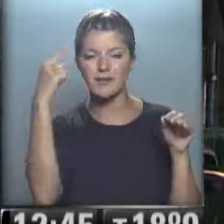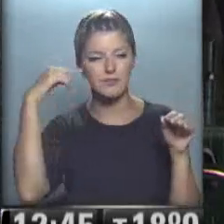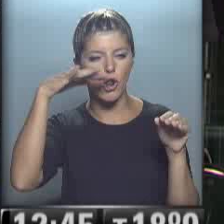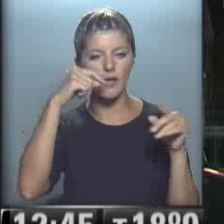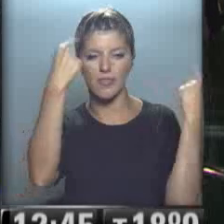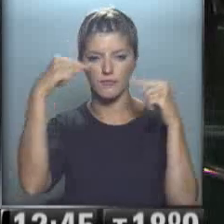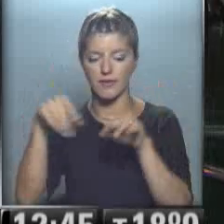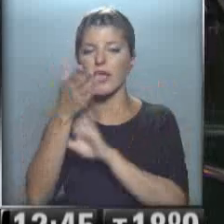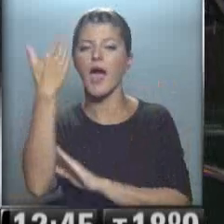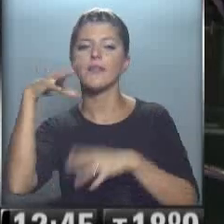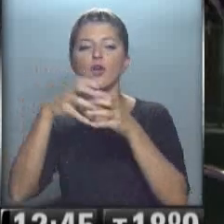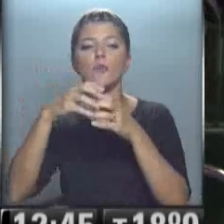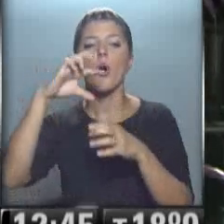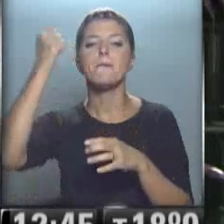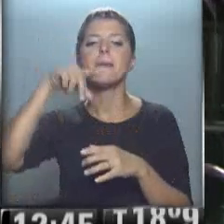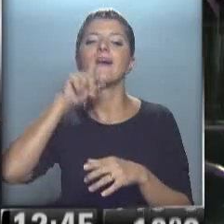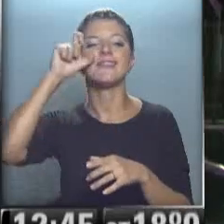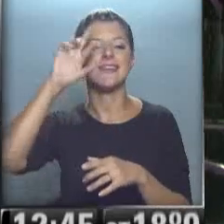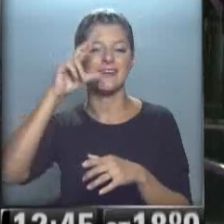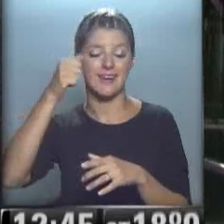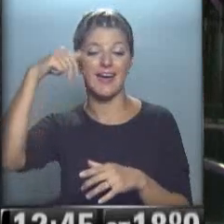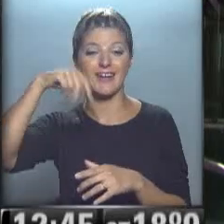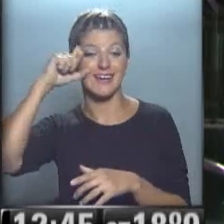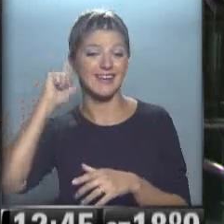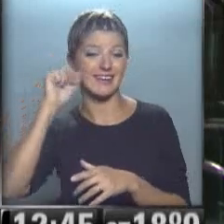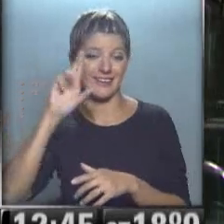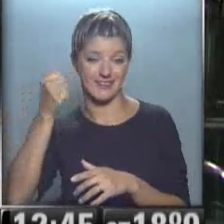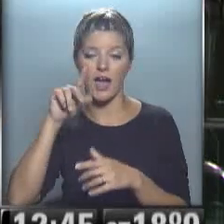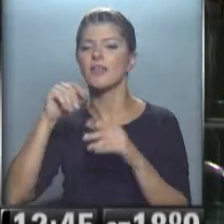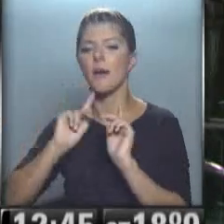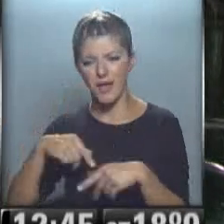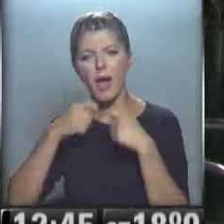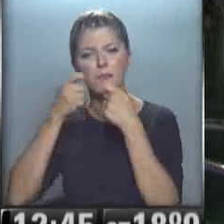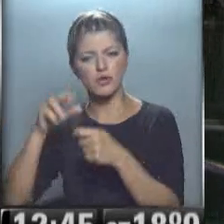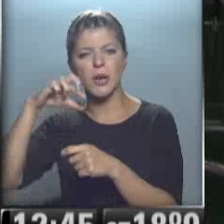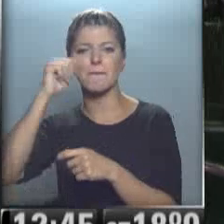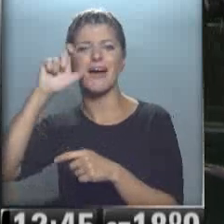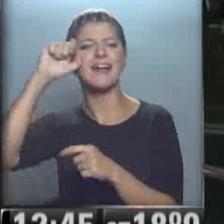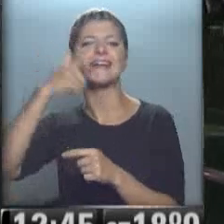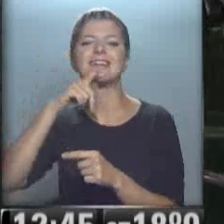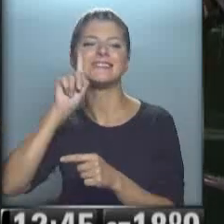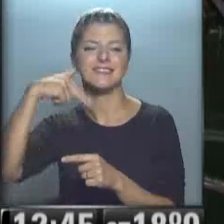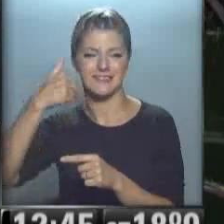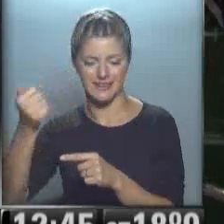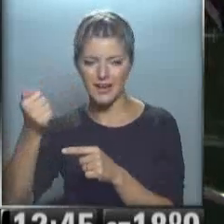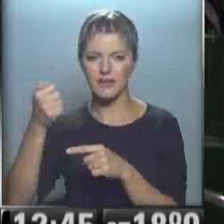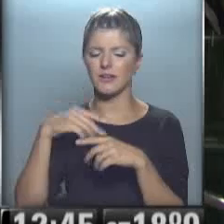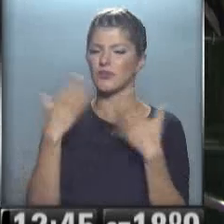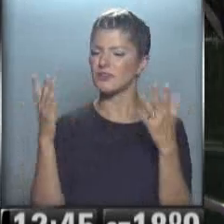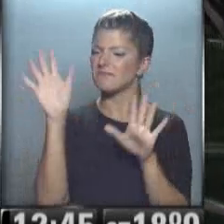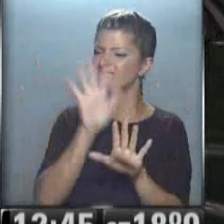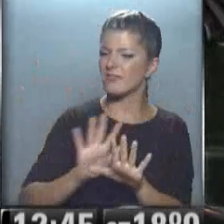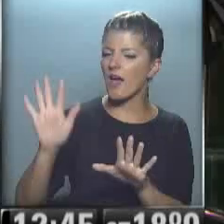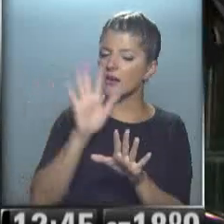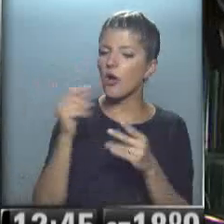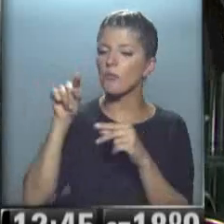panteras negras apoyan a los palestinos o sea es bastante contradictorio yos tienen hacen como un mantra o endosan todo lo que